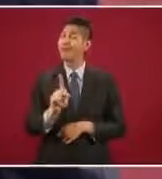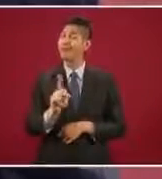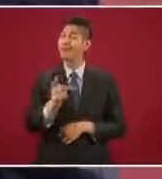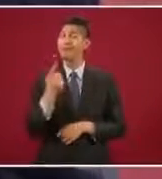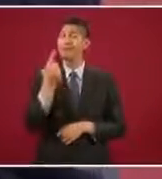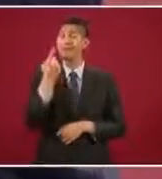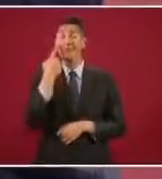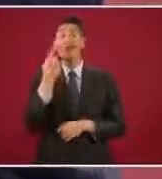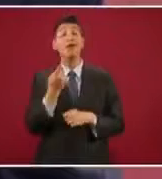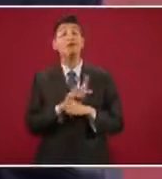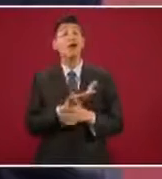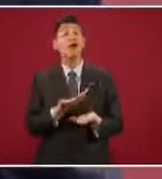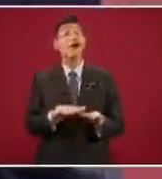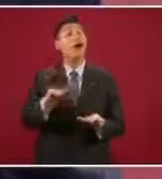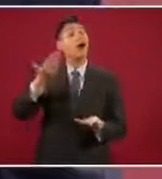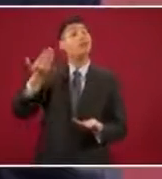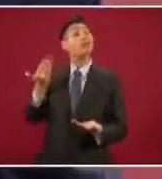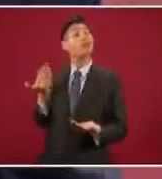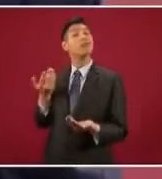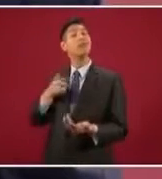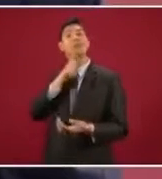¿por qué callaron?